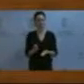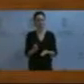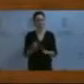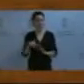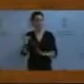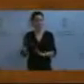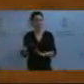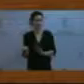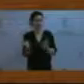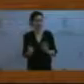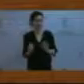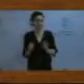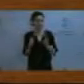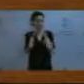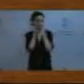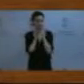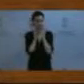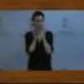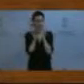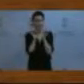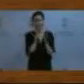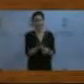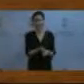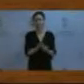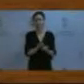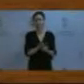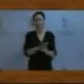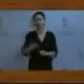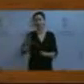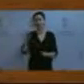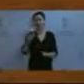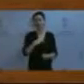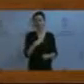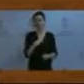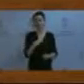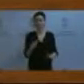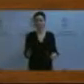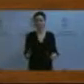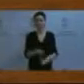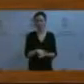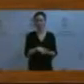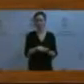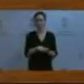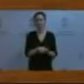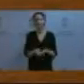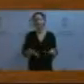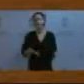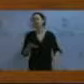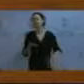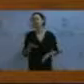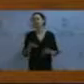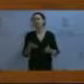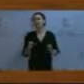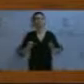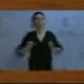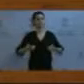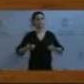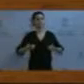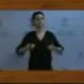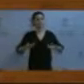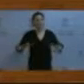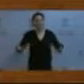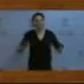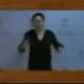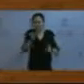externa, a la externalización de los servicios de ámbito jurídico, ¿no? Es decir, partimos de un punto de salida, que es que no hay, en